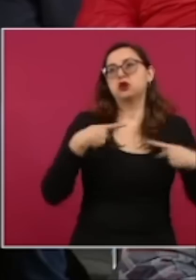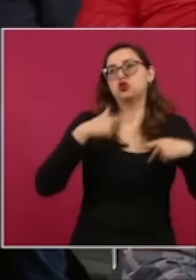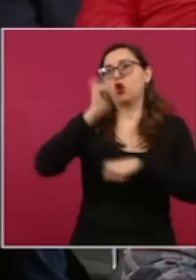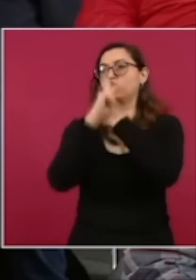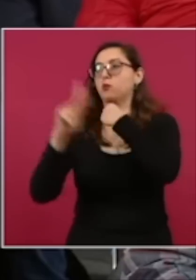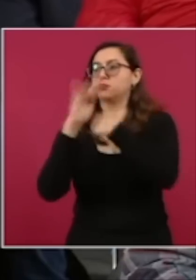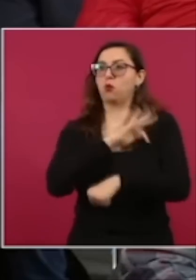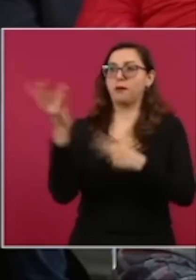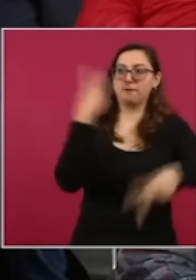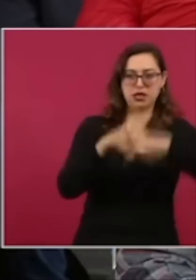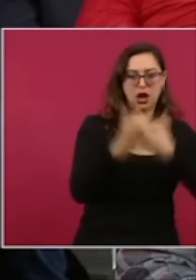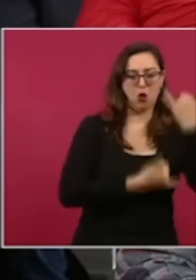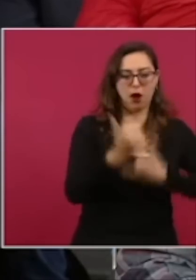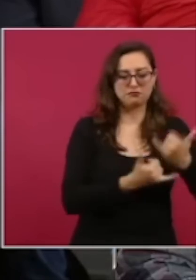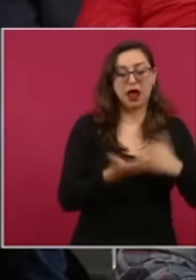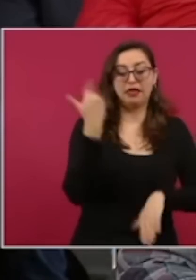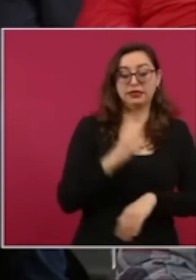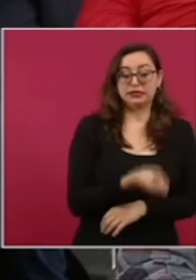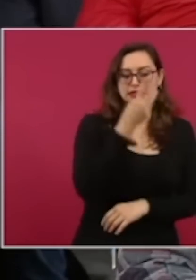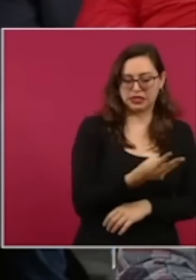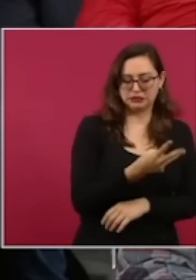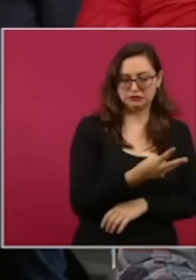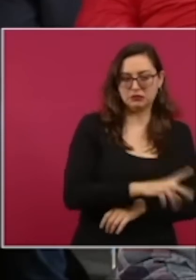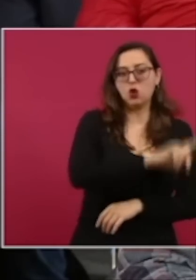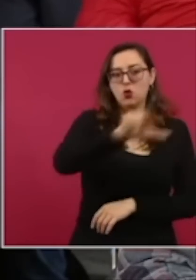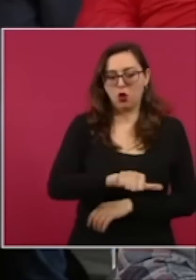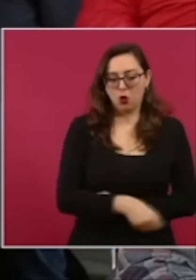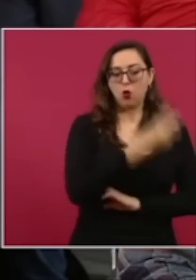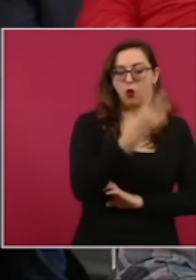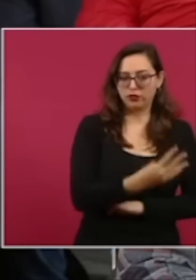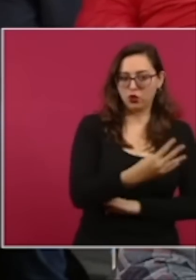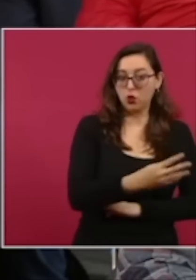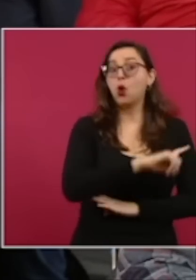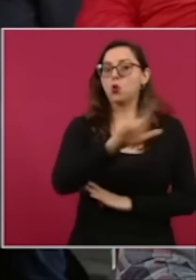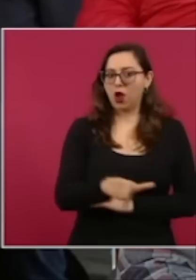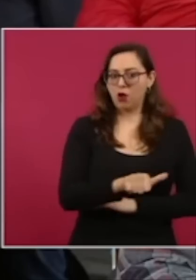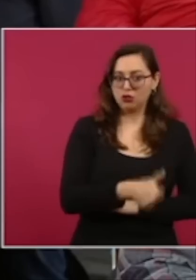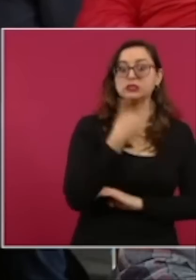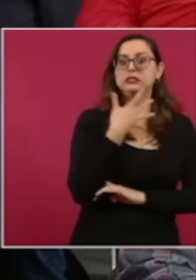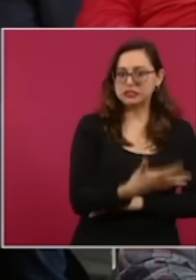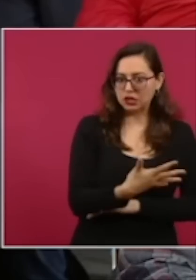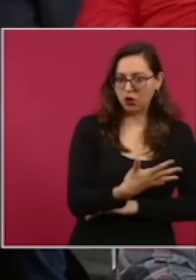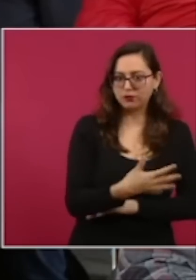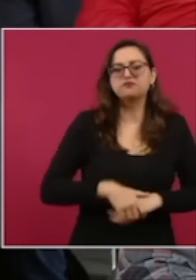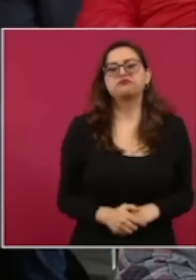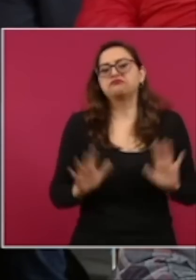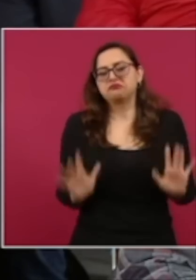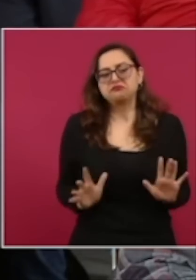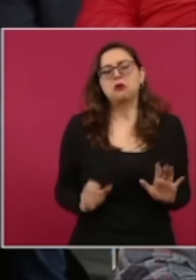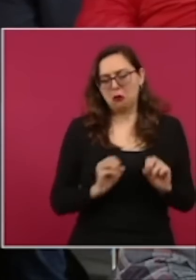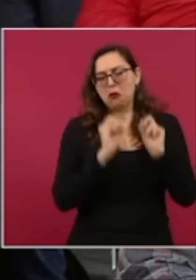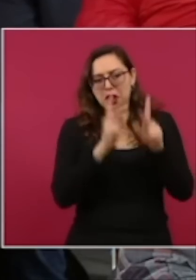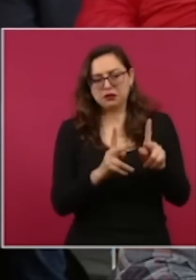tres jugadores en el campo de juego. Luego aumentó a cuatro y luego a cinco. Cuando aumentó a cinco, en la capital de la república se respetaba ese decreto, decir, los